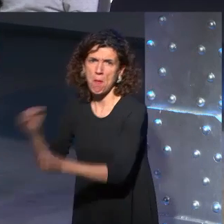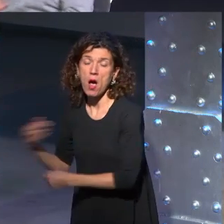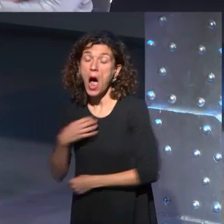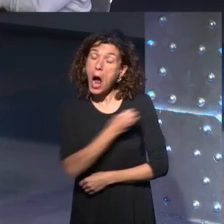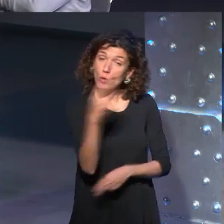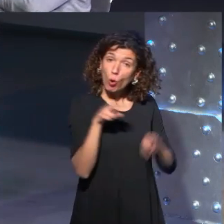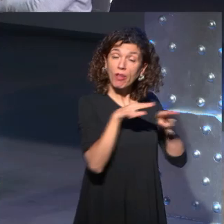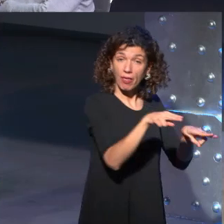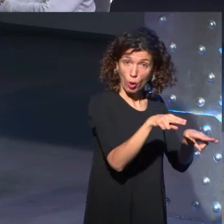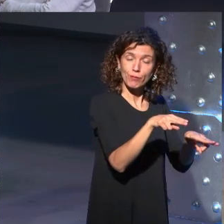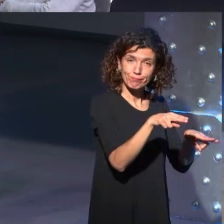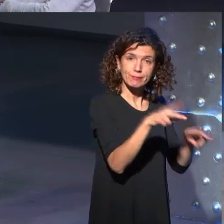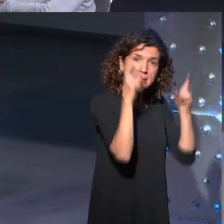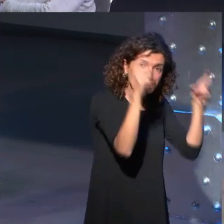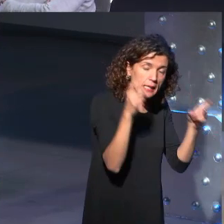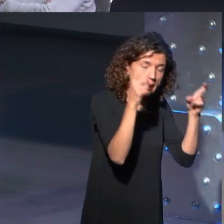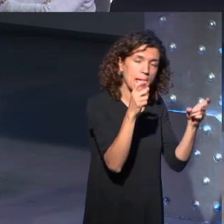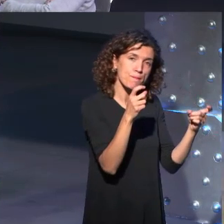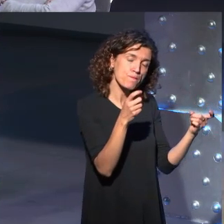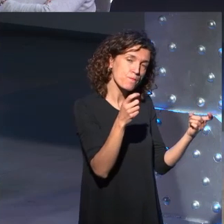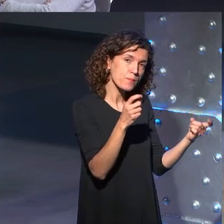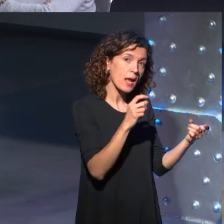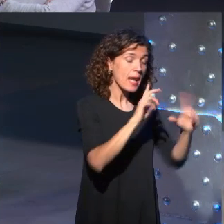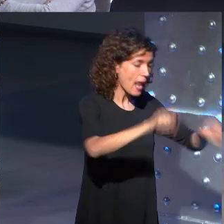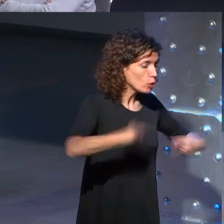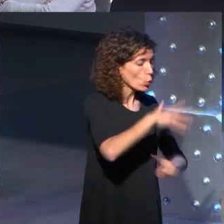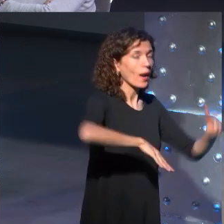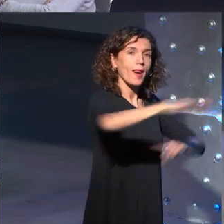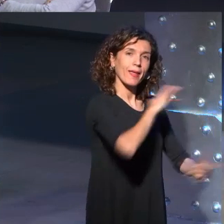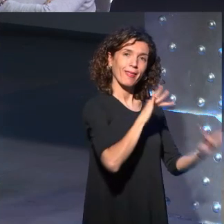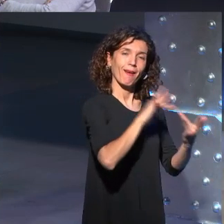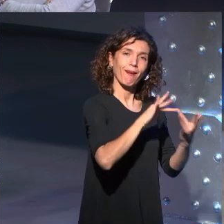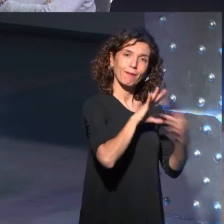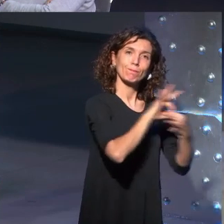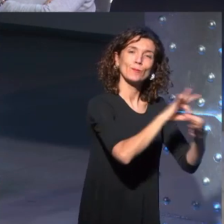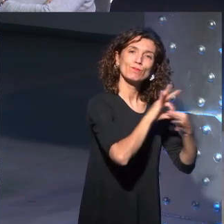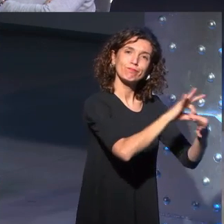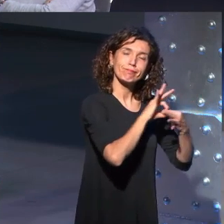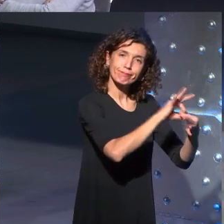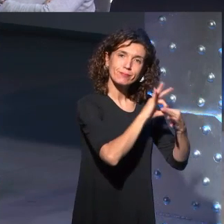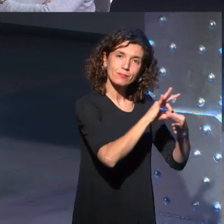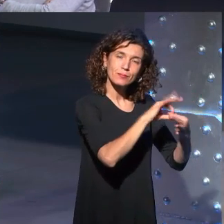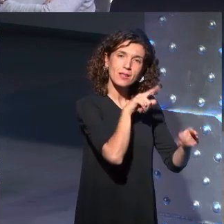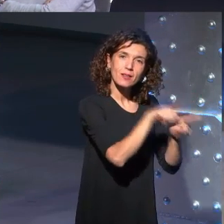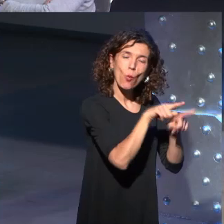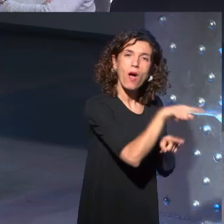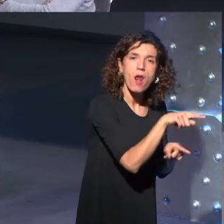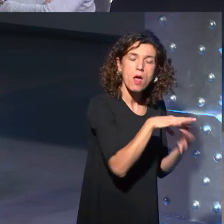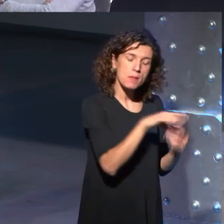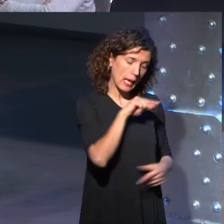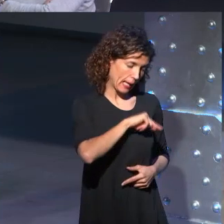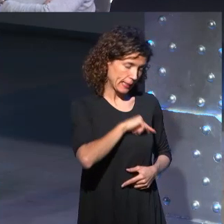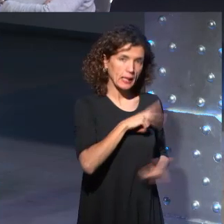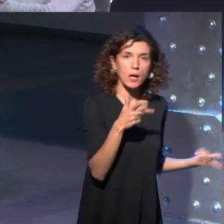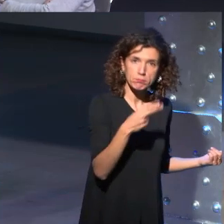Y hay cazadores que entablas una relación con la naturaleza que es una relación, como tú dices,